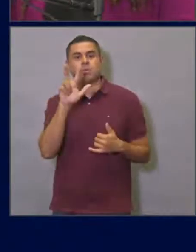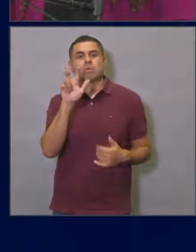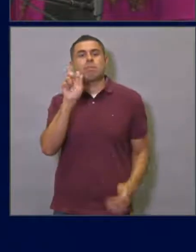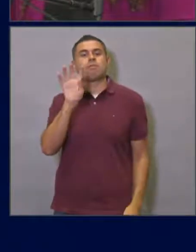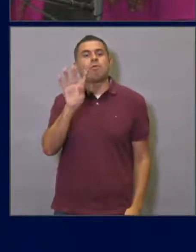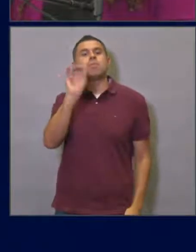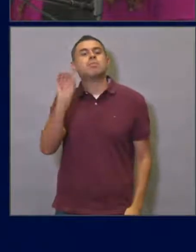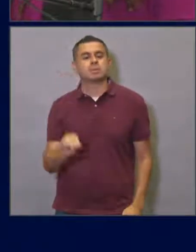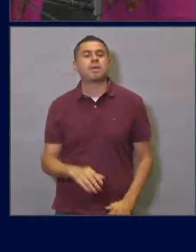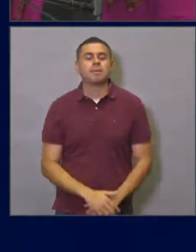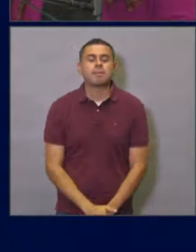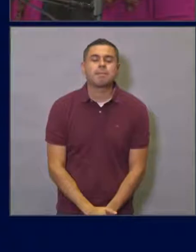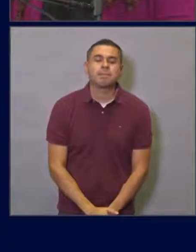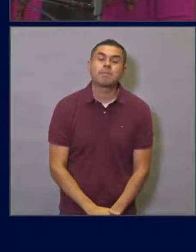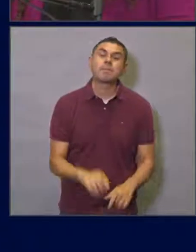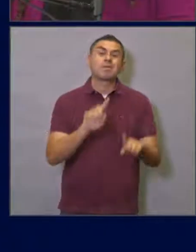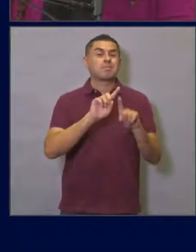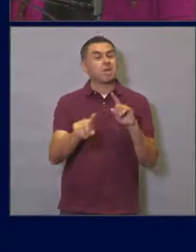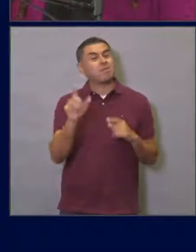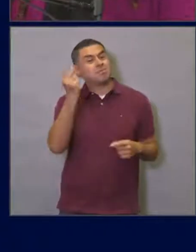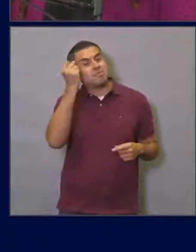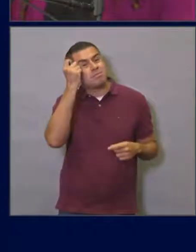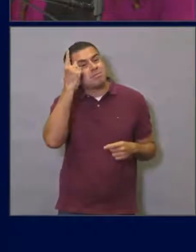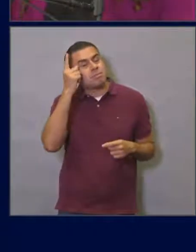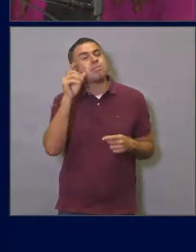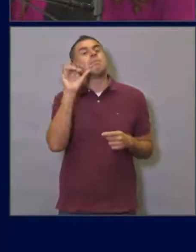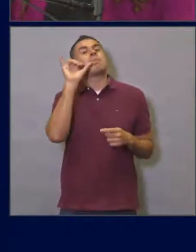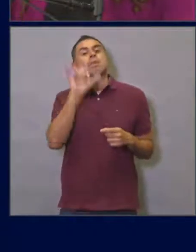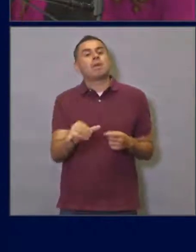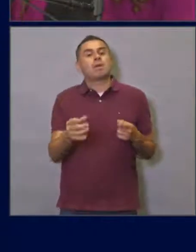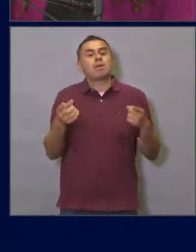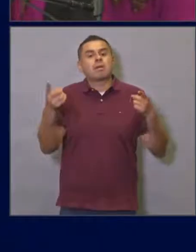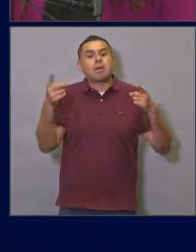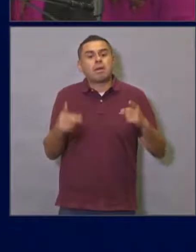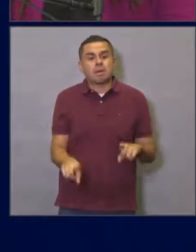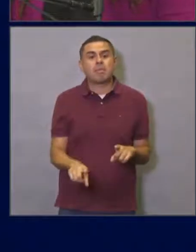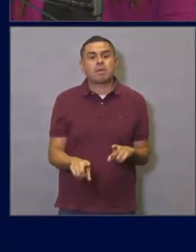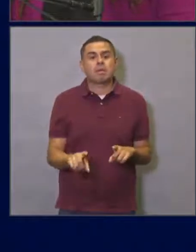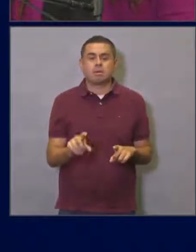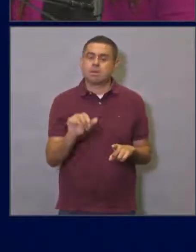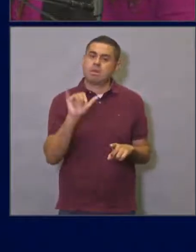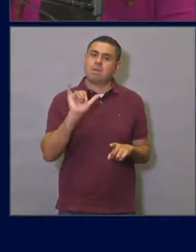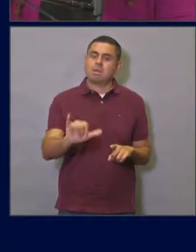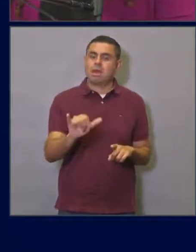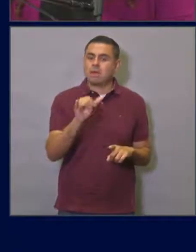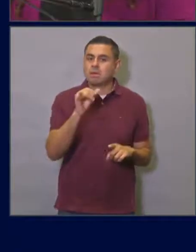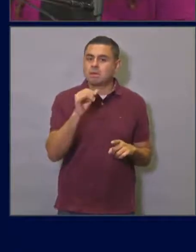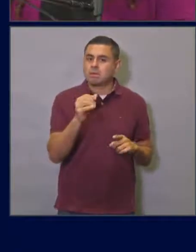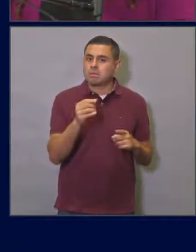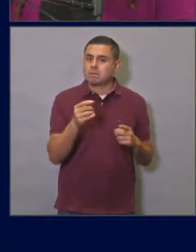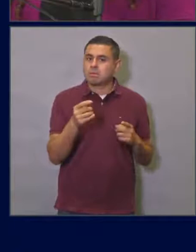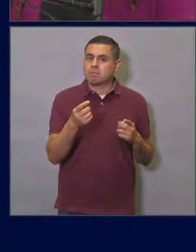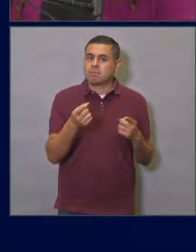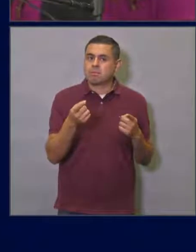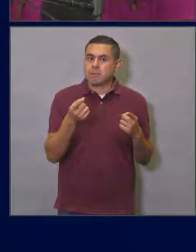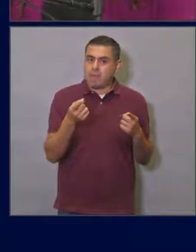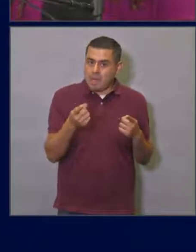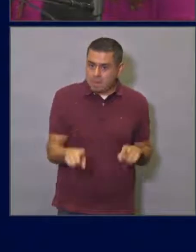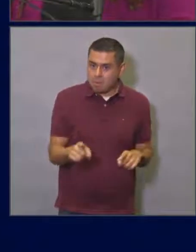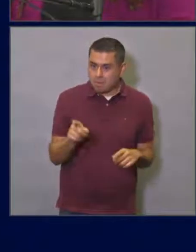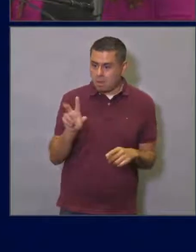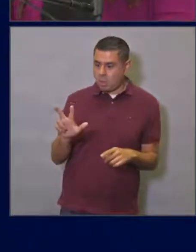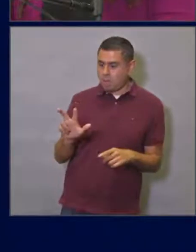Sin embargo, al igual que en los datos de nuestros casos, este ligero aumento debe vigilarse